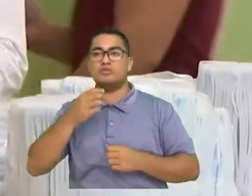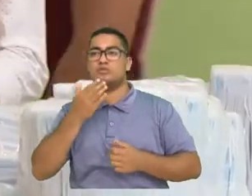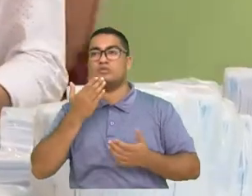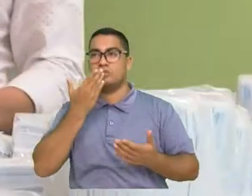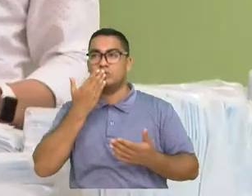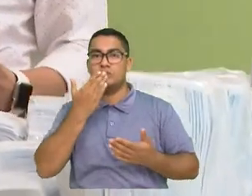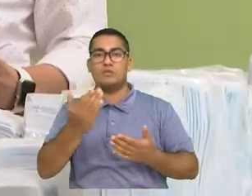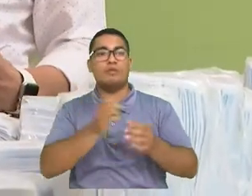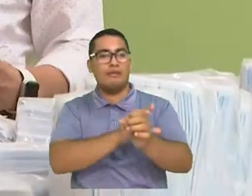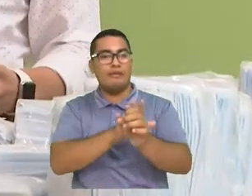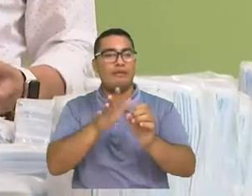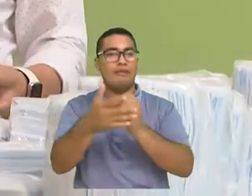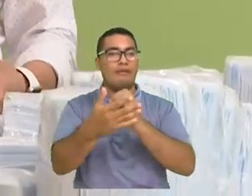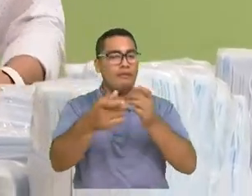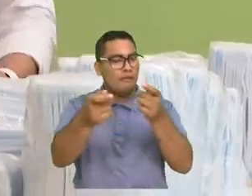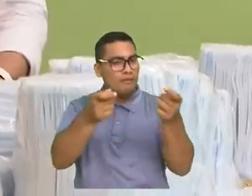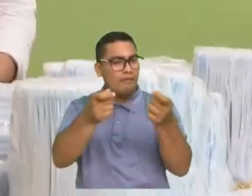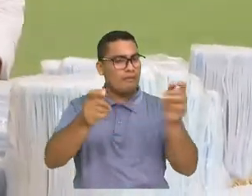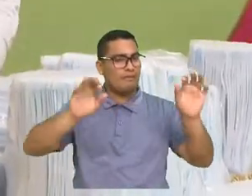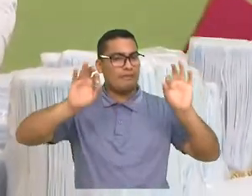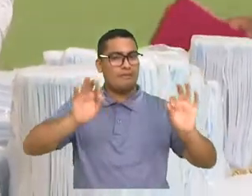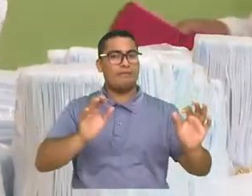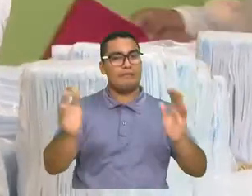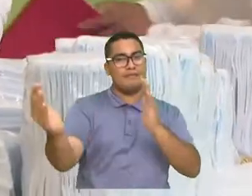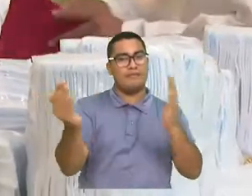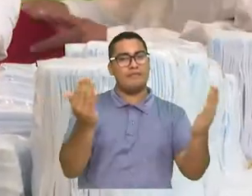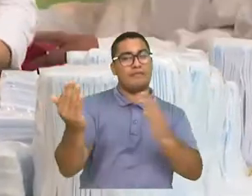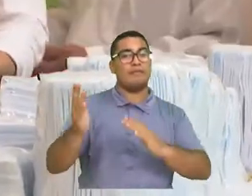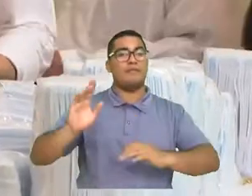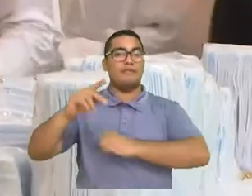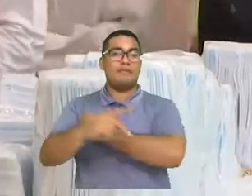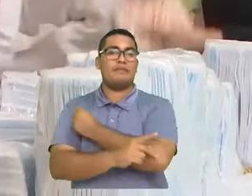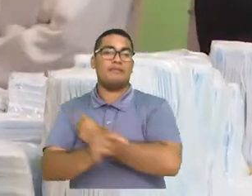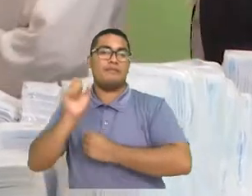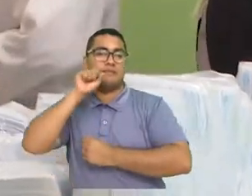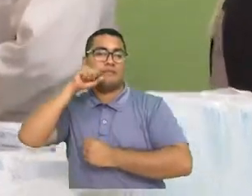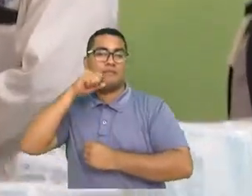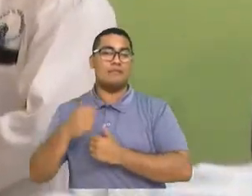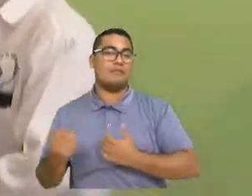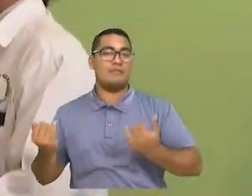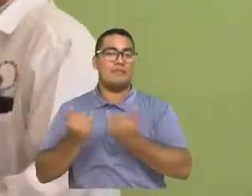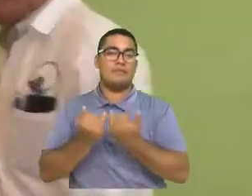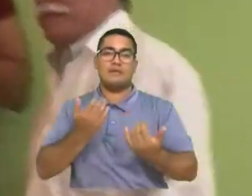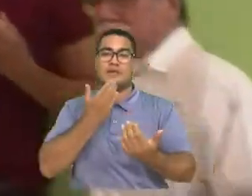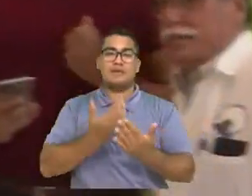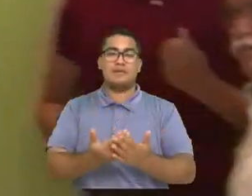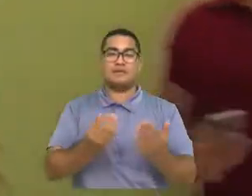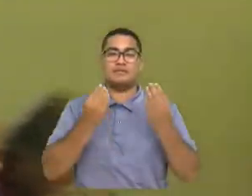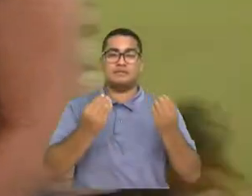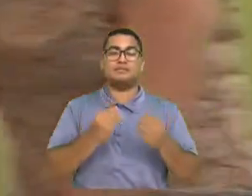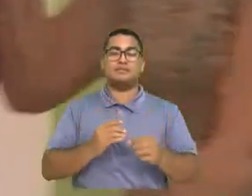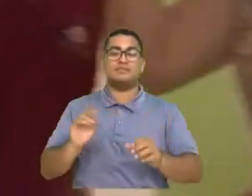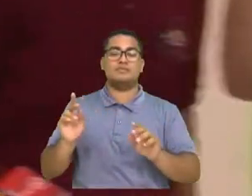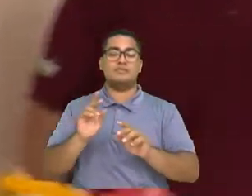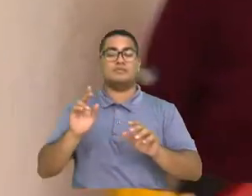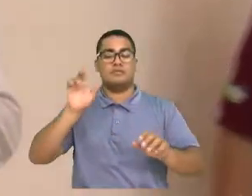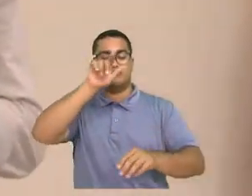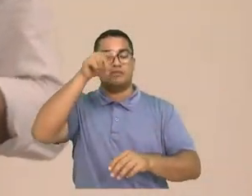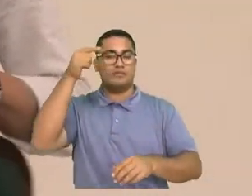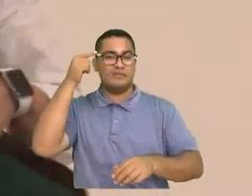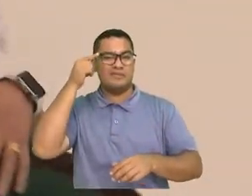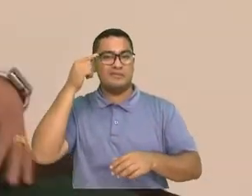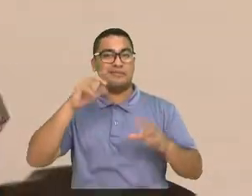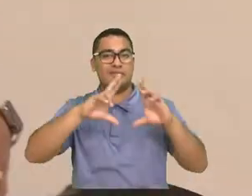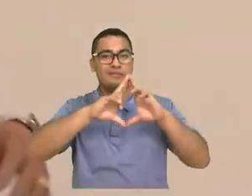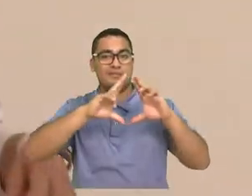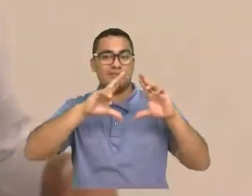pacientes positivos con COVID al compararlo con su país Taiwán y también agradeció el apoyo del gobierno de Nicaragua para que la